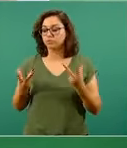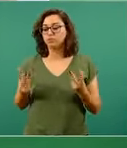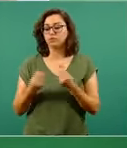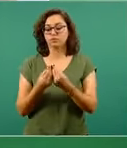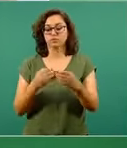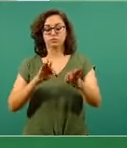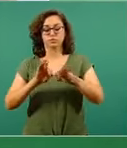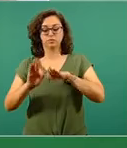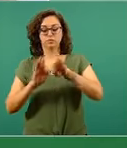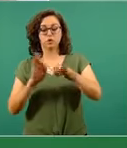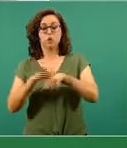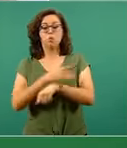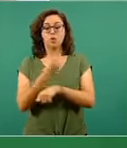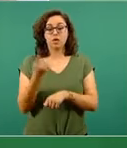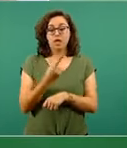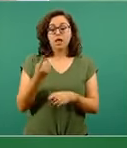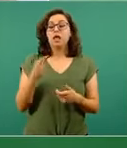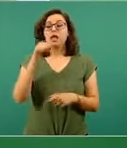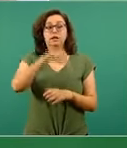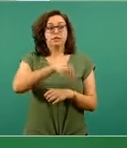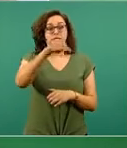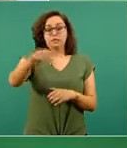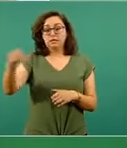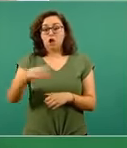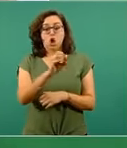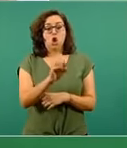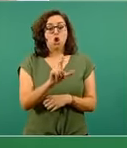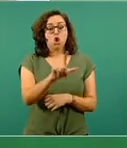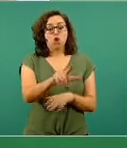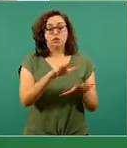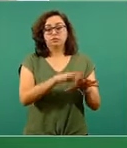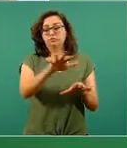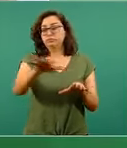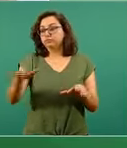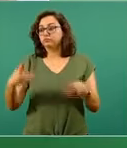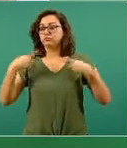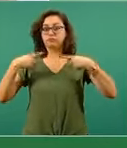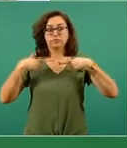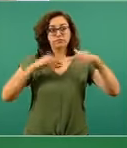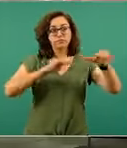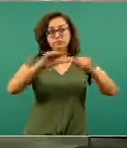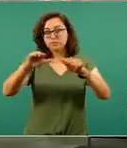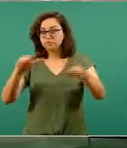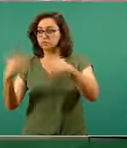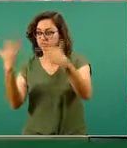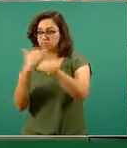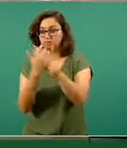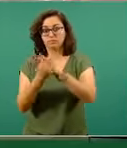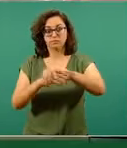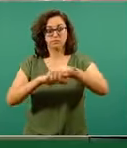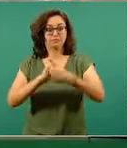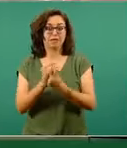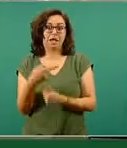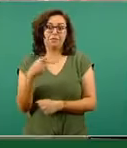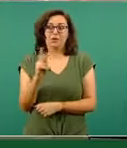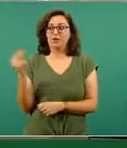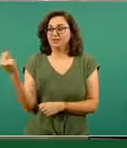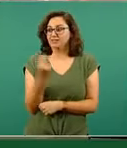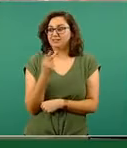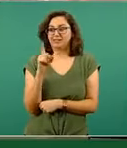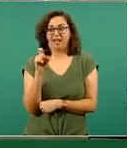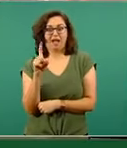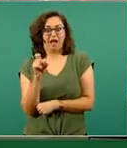decíamos, por ejemplo, a los ciudadanos en las colonias, en las comunidades, lávense las manos. Entonces había que haber que hubiese el suficiente abasto de